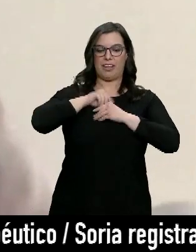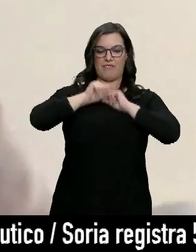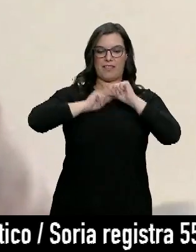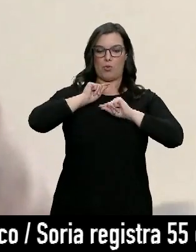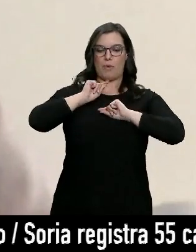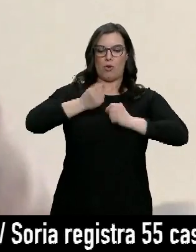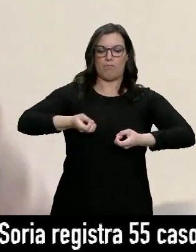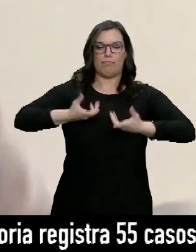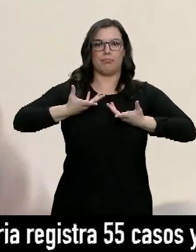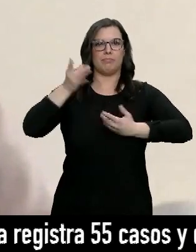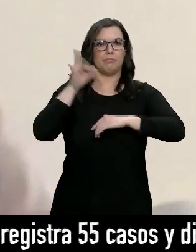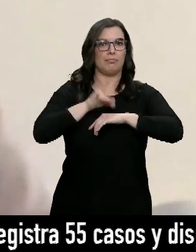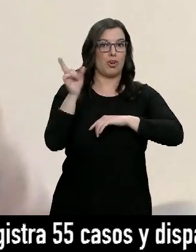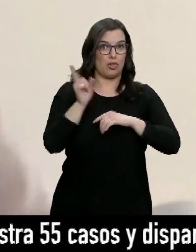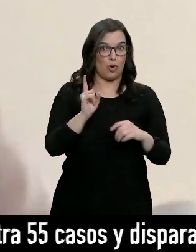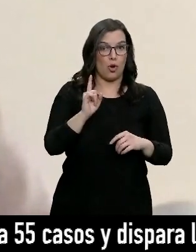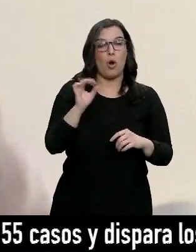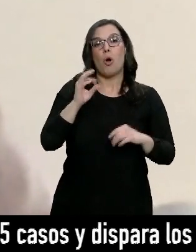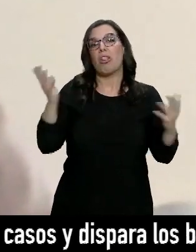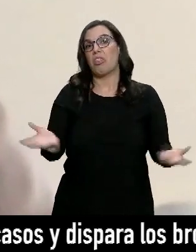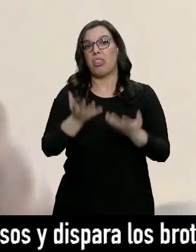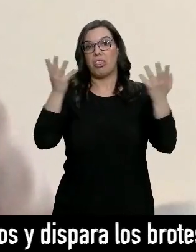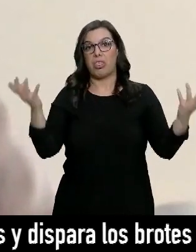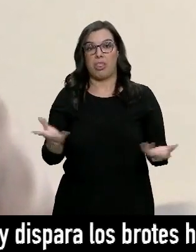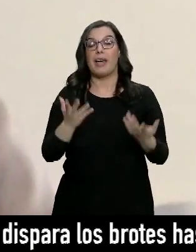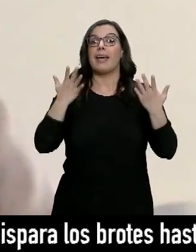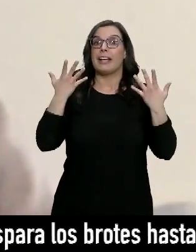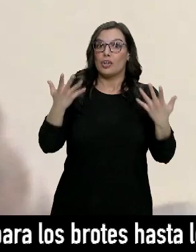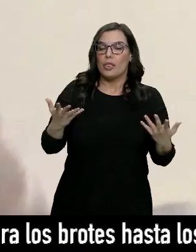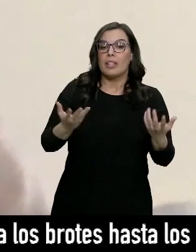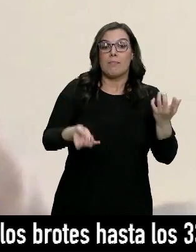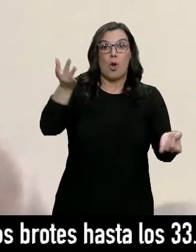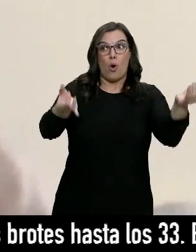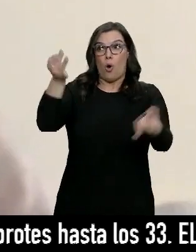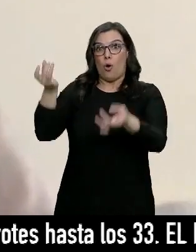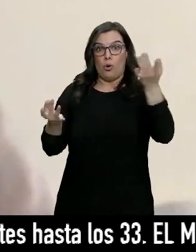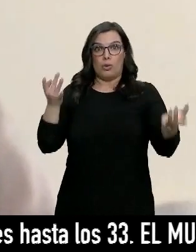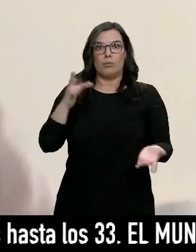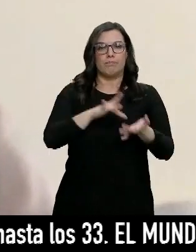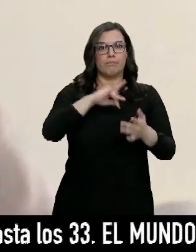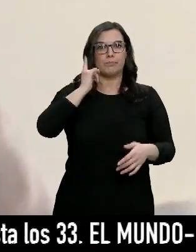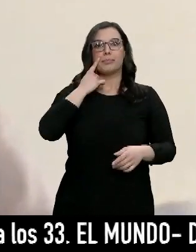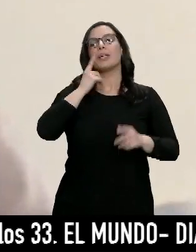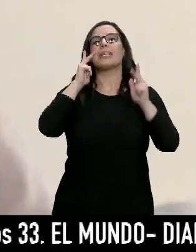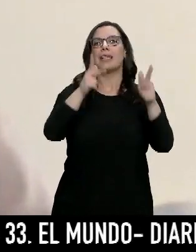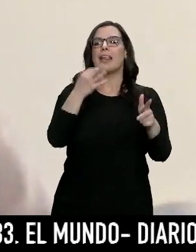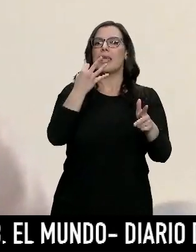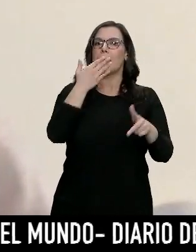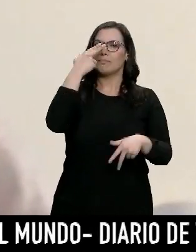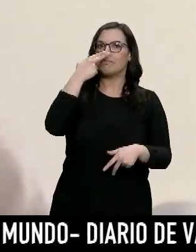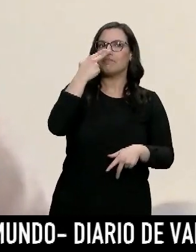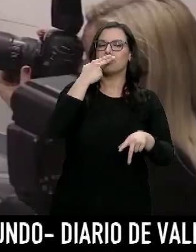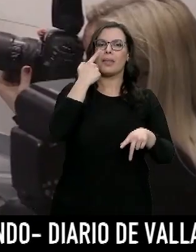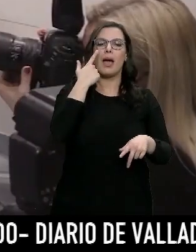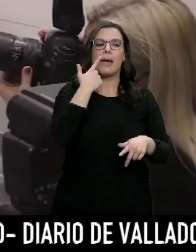la enfermedad o que desarrolle las formas más leves de la misma. Por tanto, todos estos brotes que está habiendo en las residencias será muy interesante seguirlos